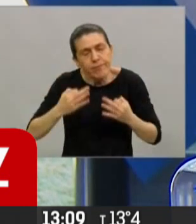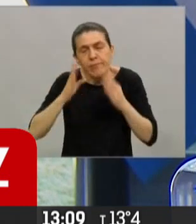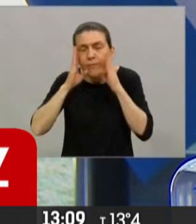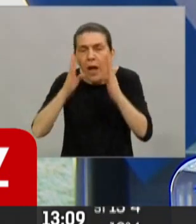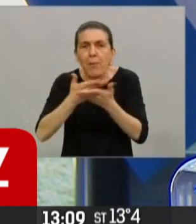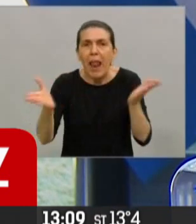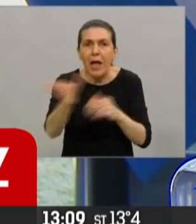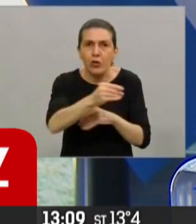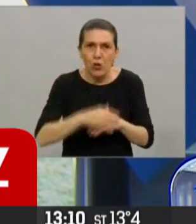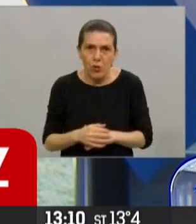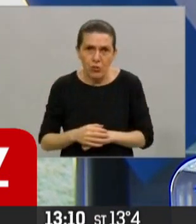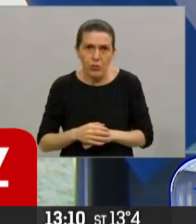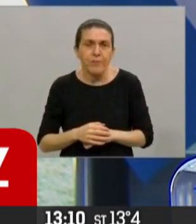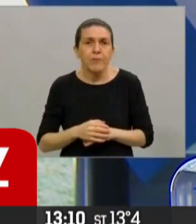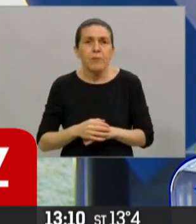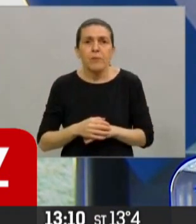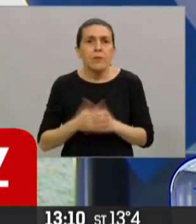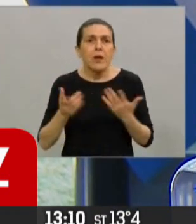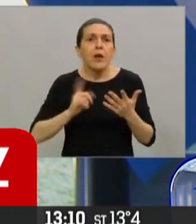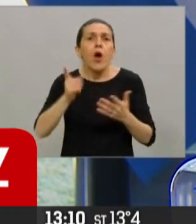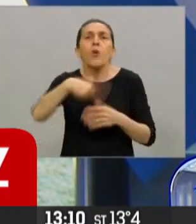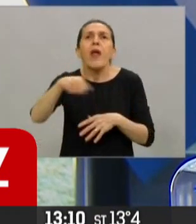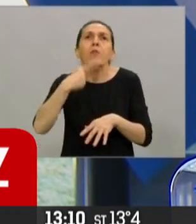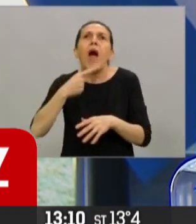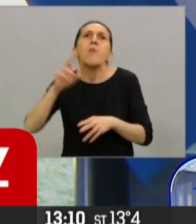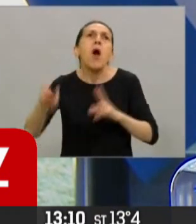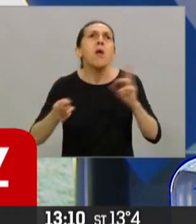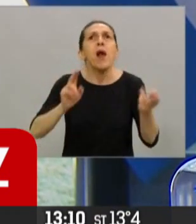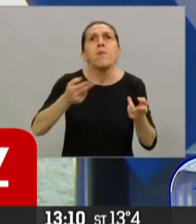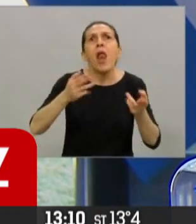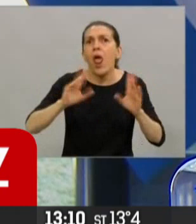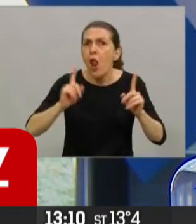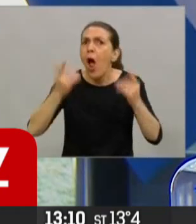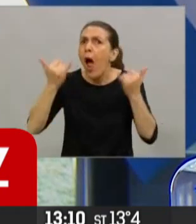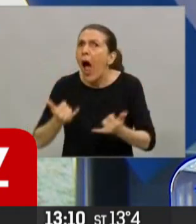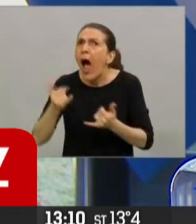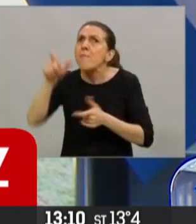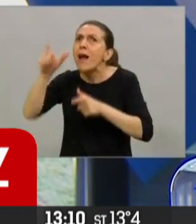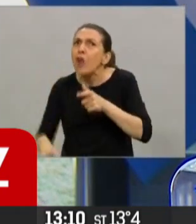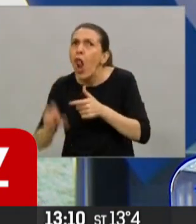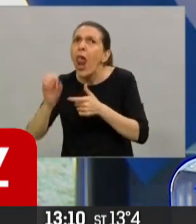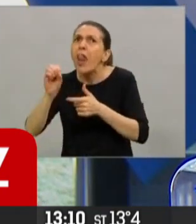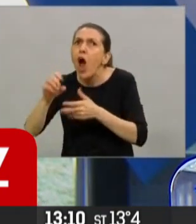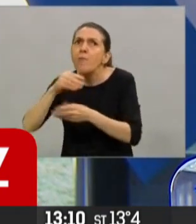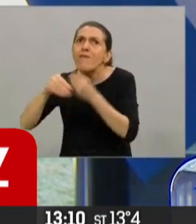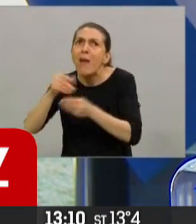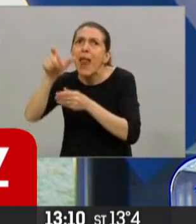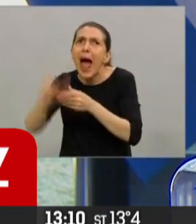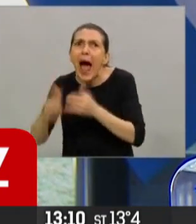ustedes. No son números, como siempre digo, son hombres y mujeres que nos abandonan en un momento que